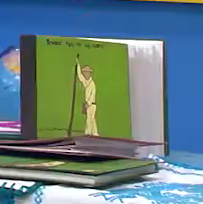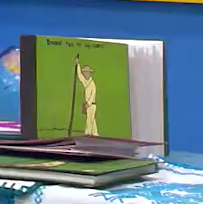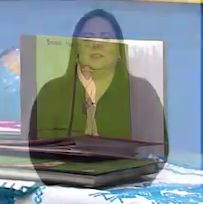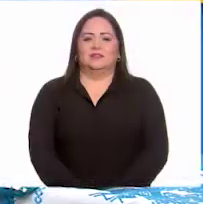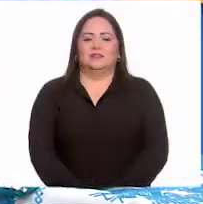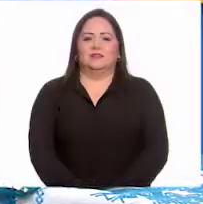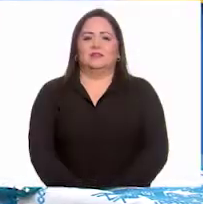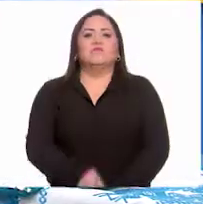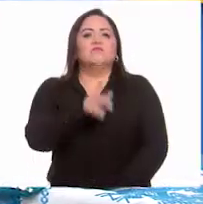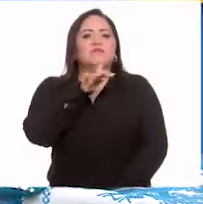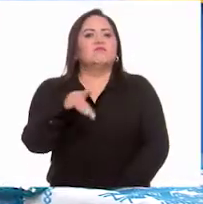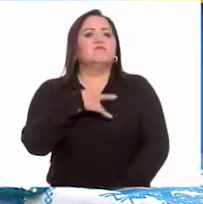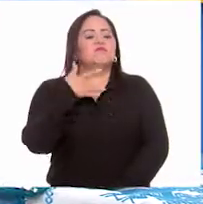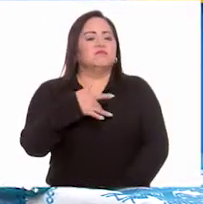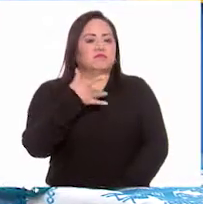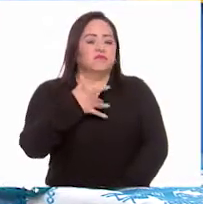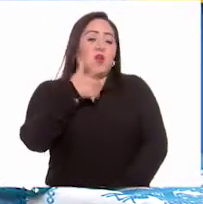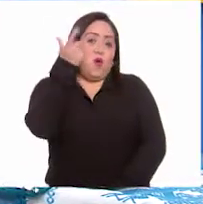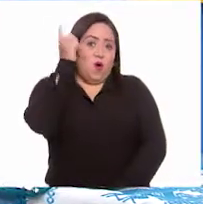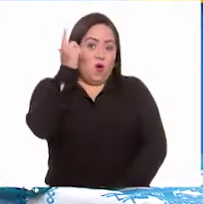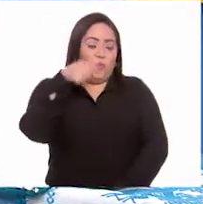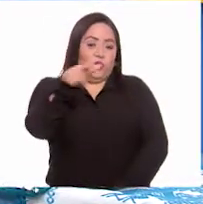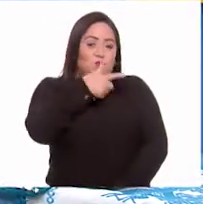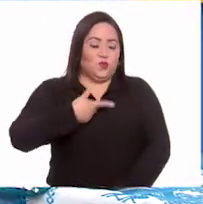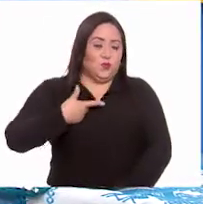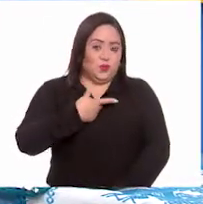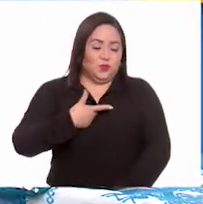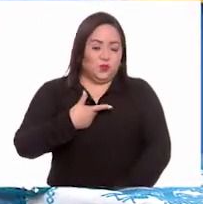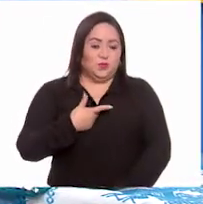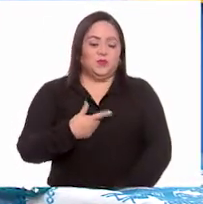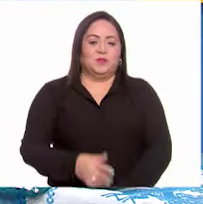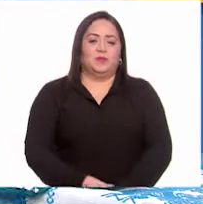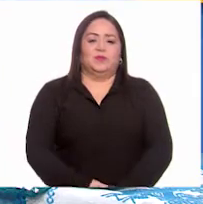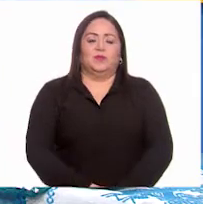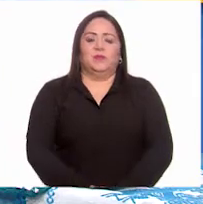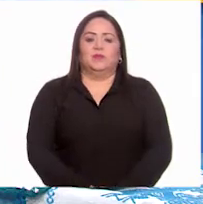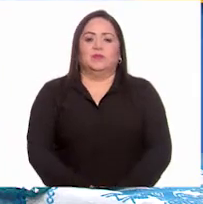¿Qué les pareció? Espero que les haya gustado.